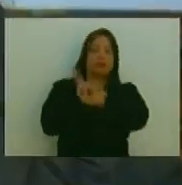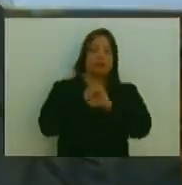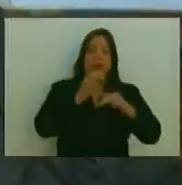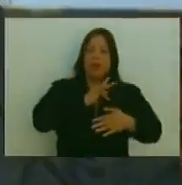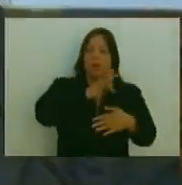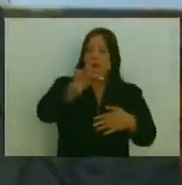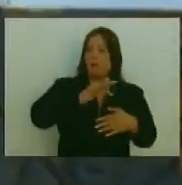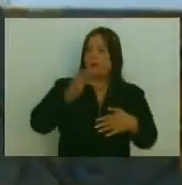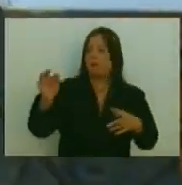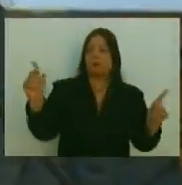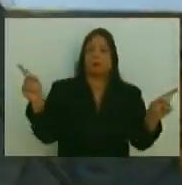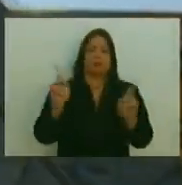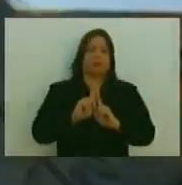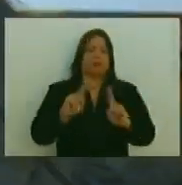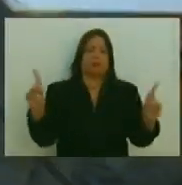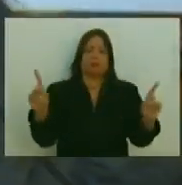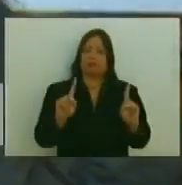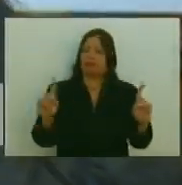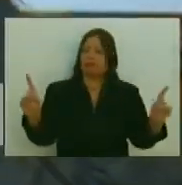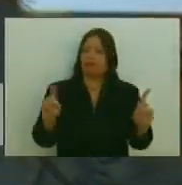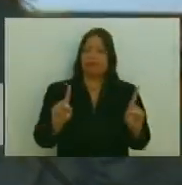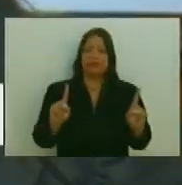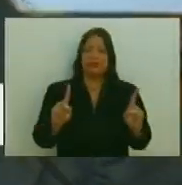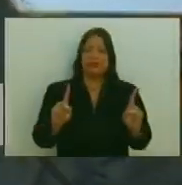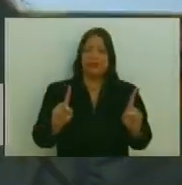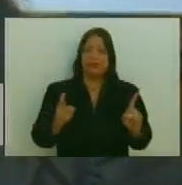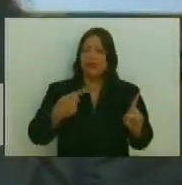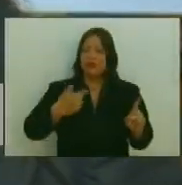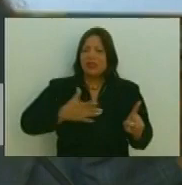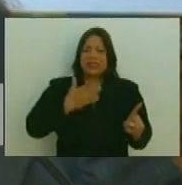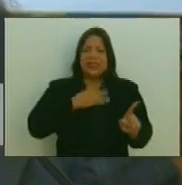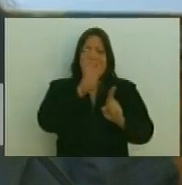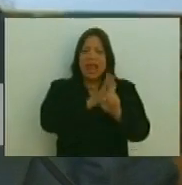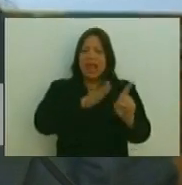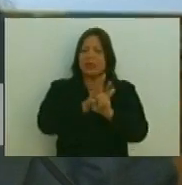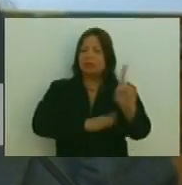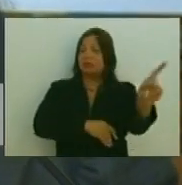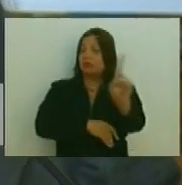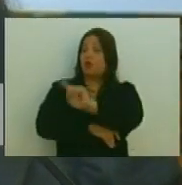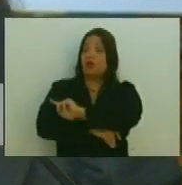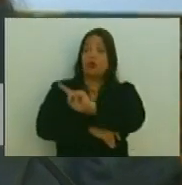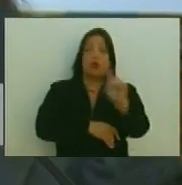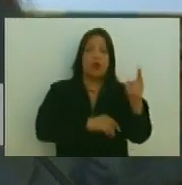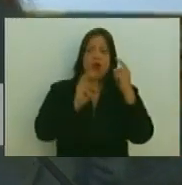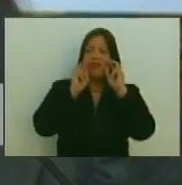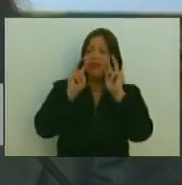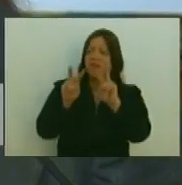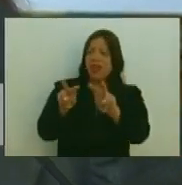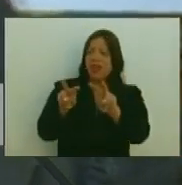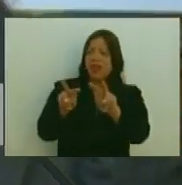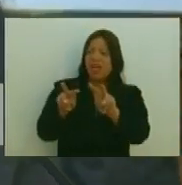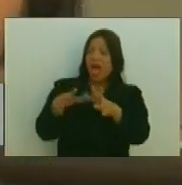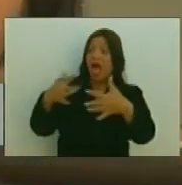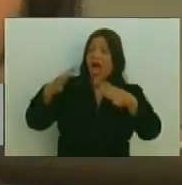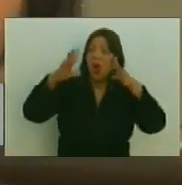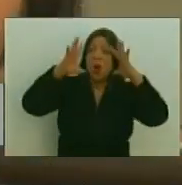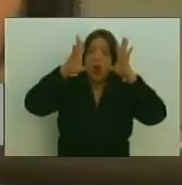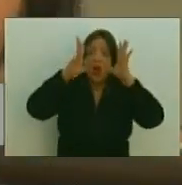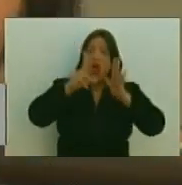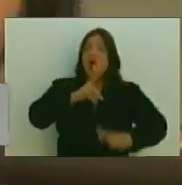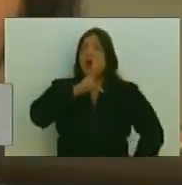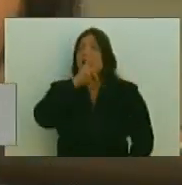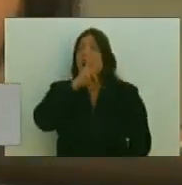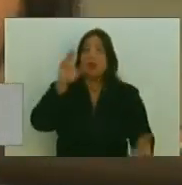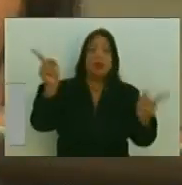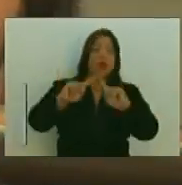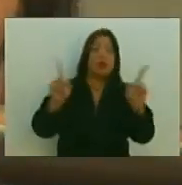contagiosa. Por lo tanto, no debemos sentir lástima ni mucho menos verlo como una tragedia. La discapacidad